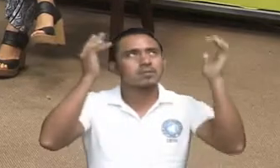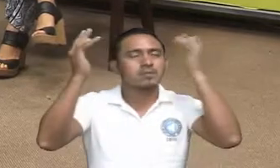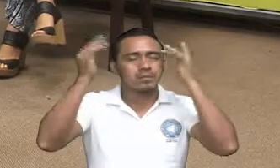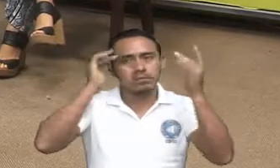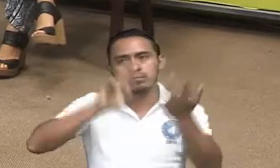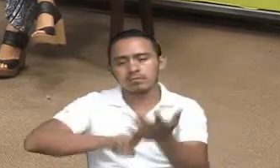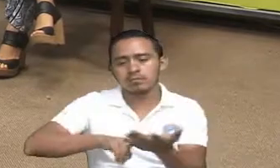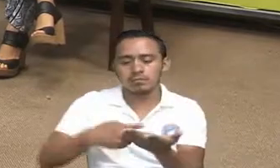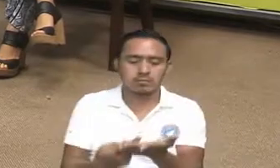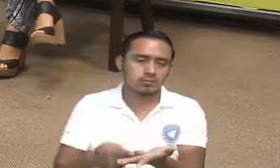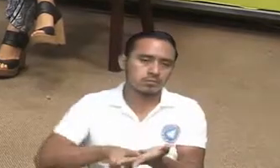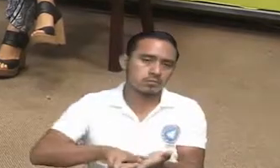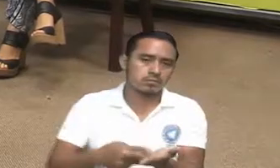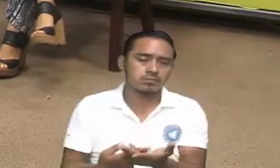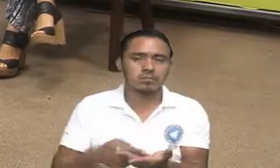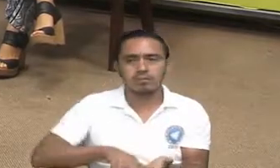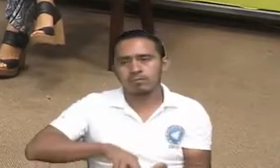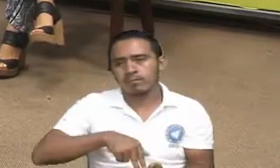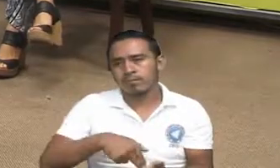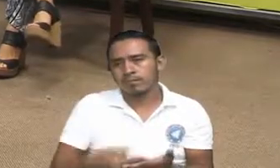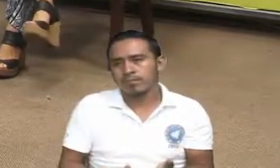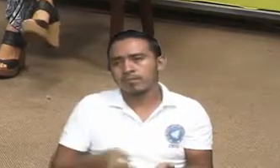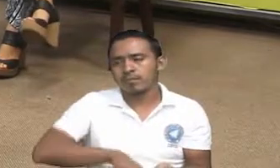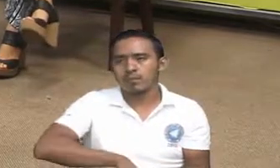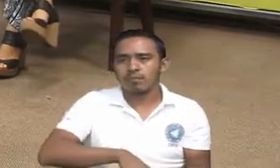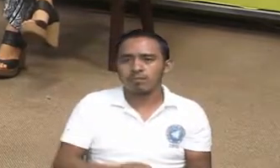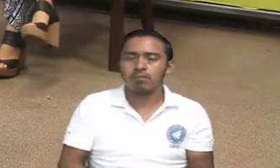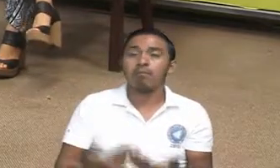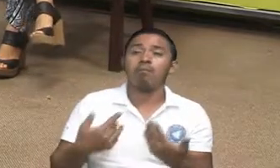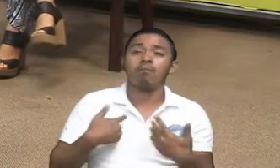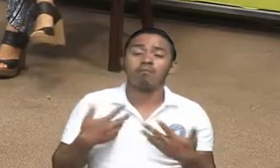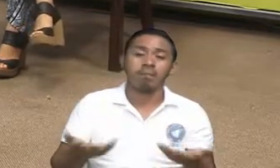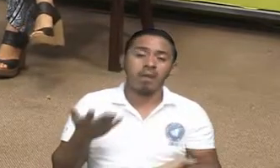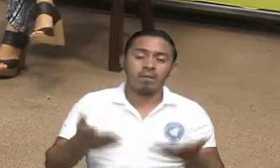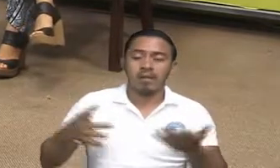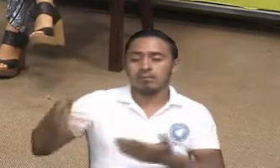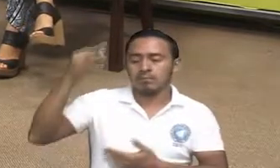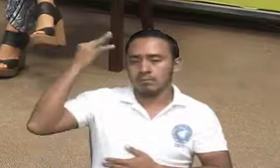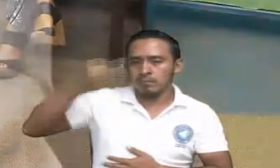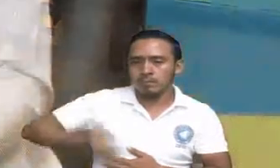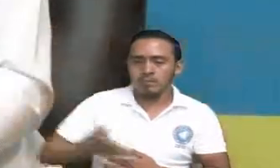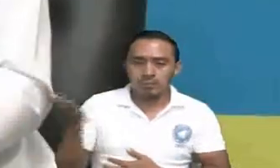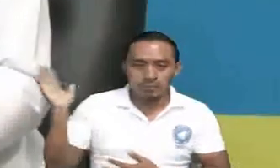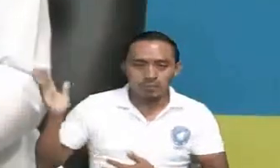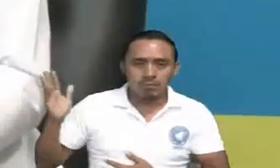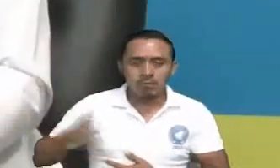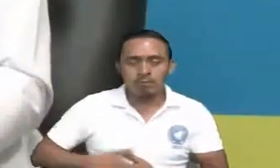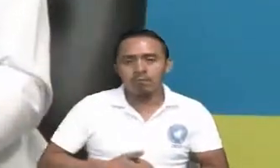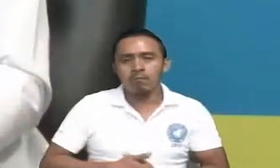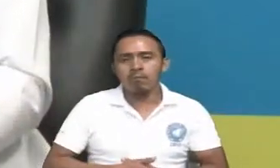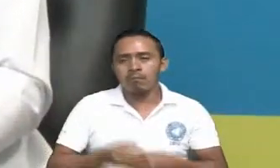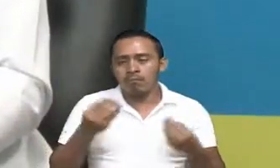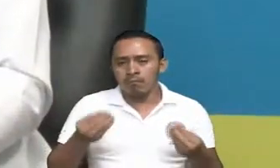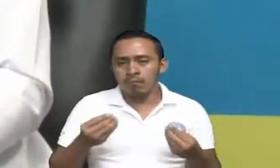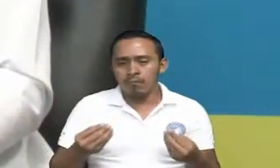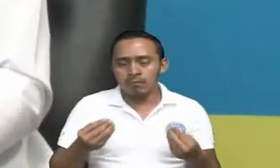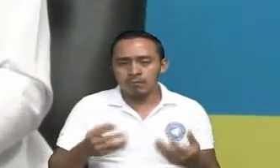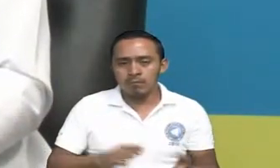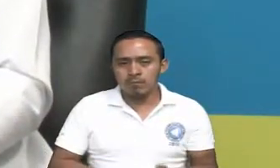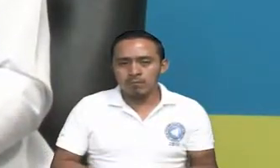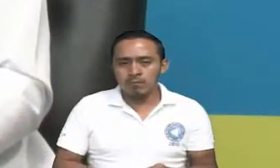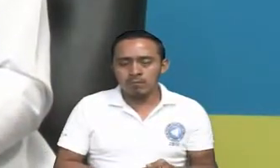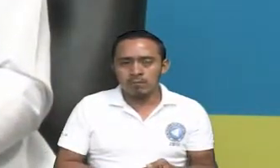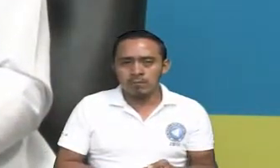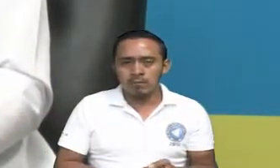dándole vuelta a un pensamiento, vuelvo y repito, que puede ser hasta imaginario. Generalmente, la mayoría de las veces